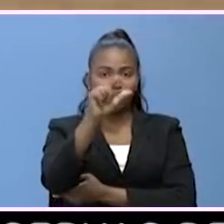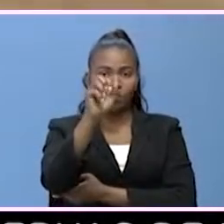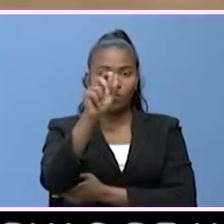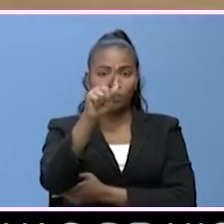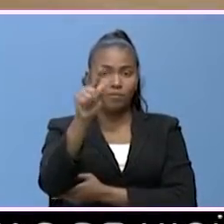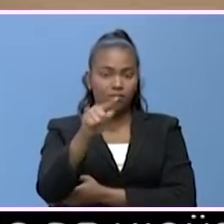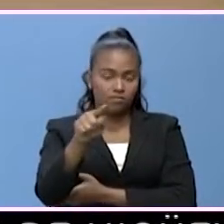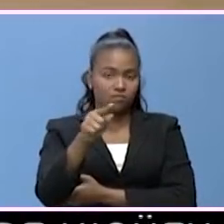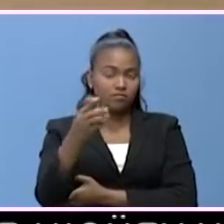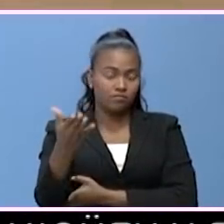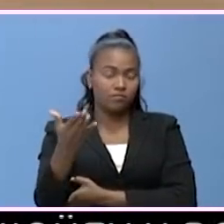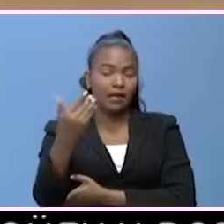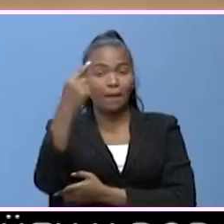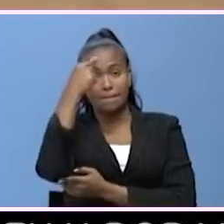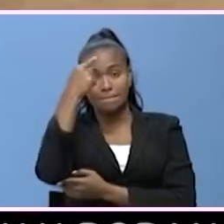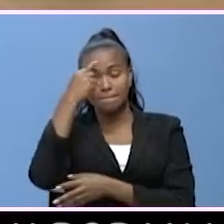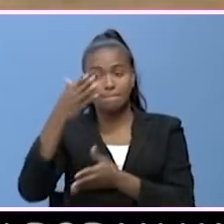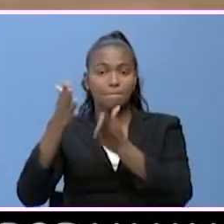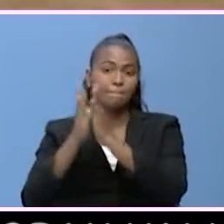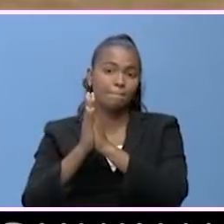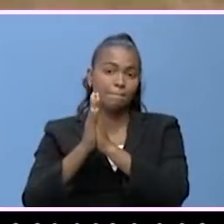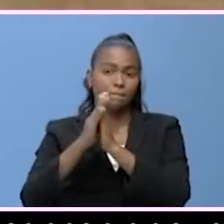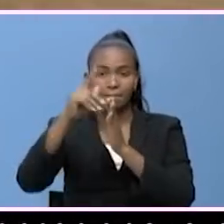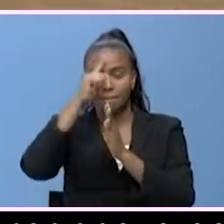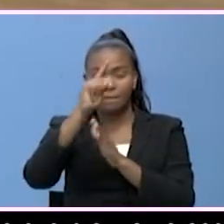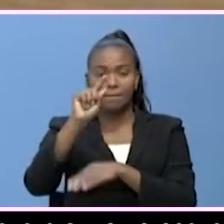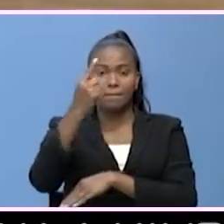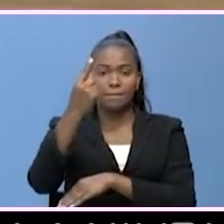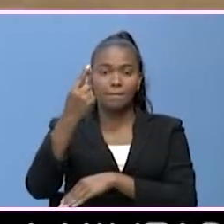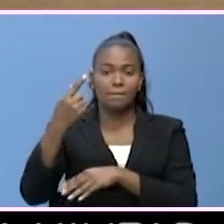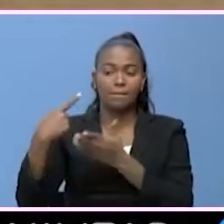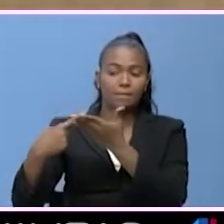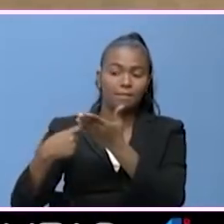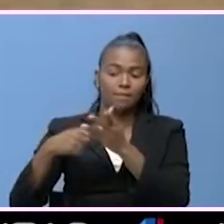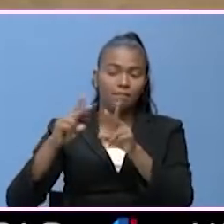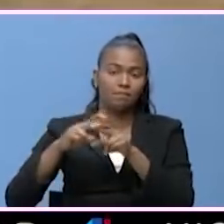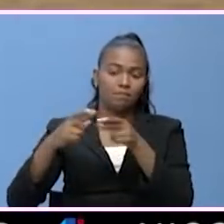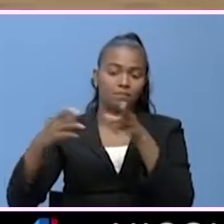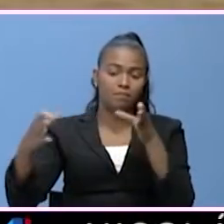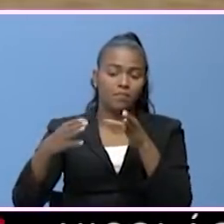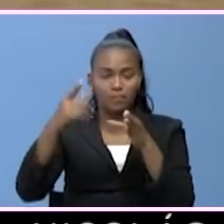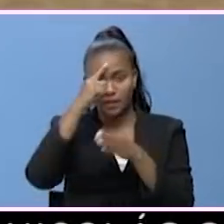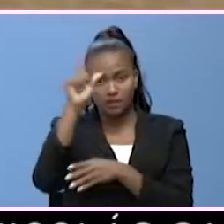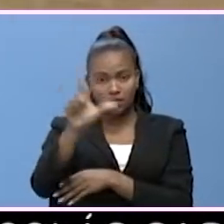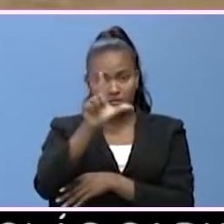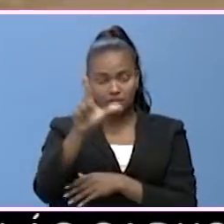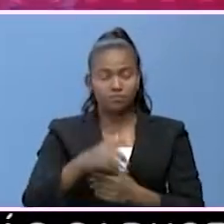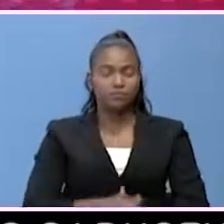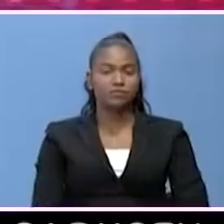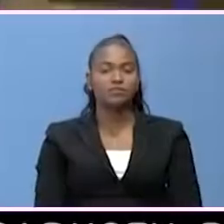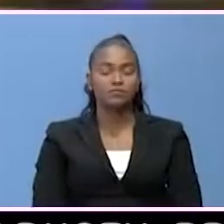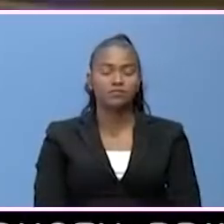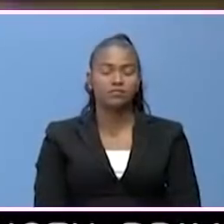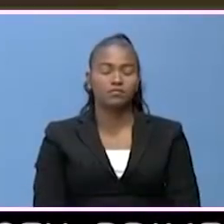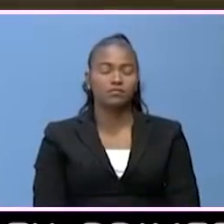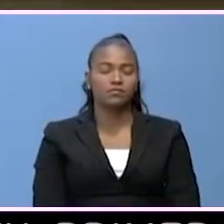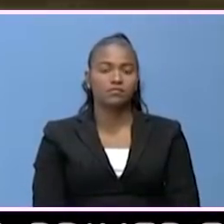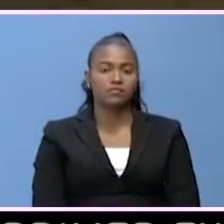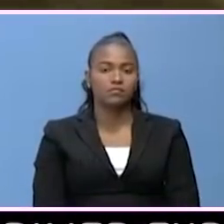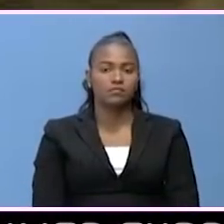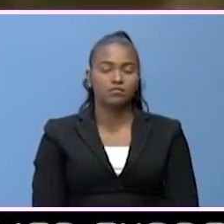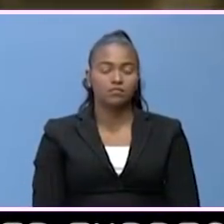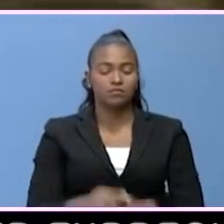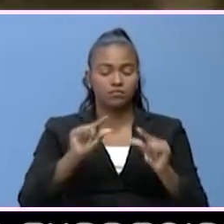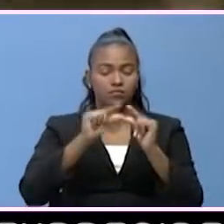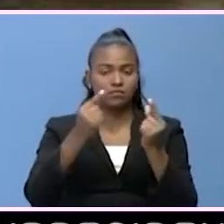López Obrador, piensa pedírselo en su primera reunión bilateral de este lunes. El